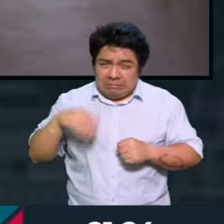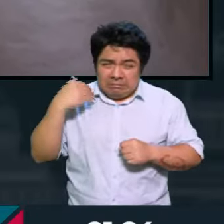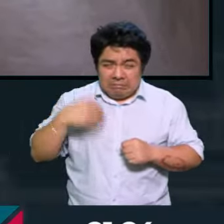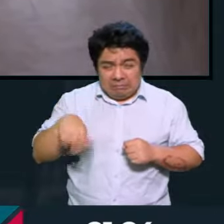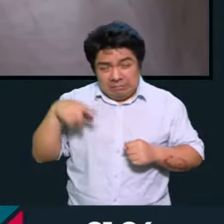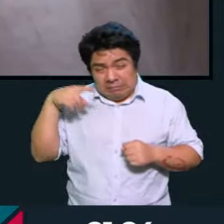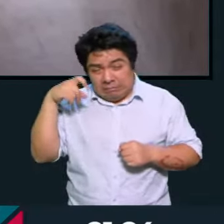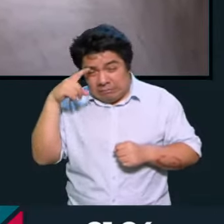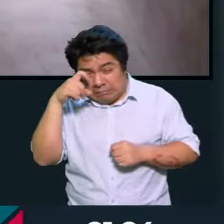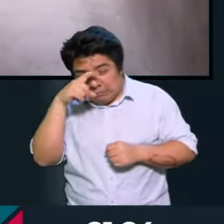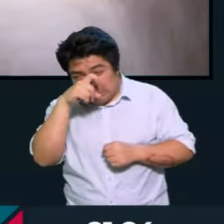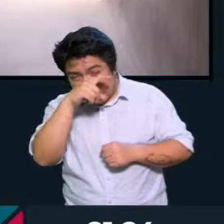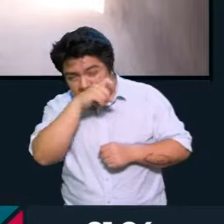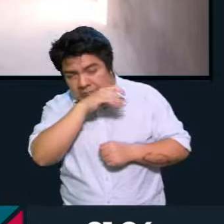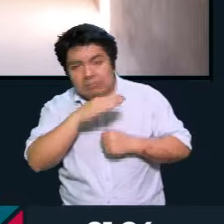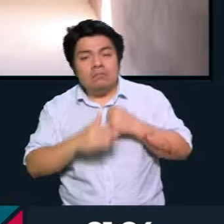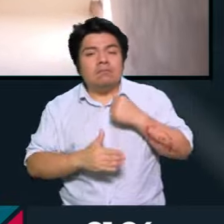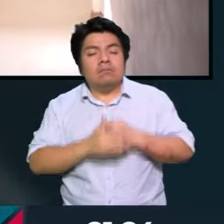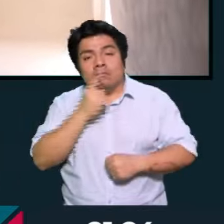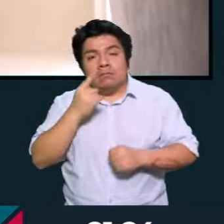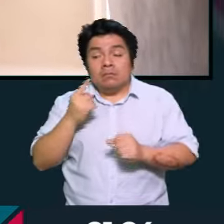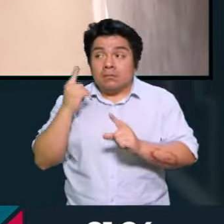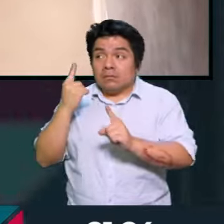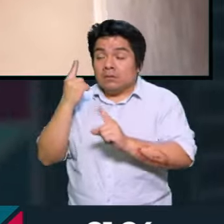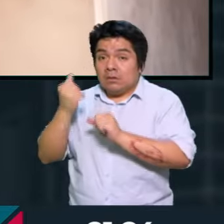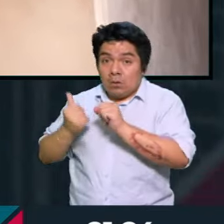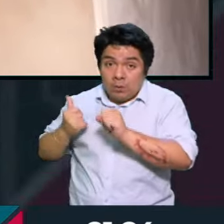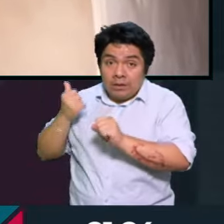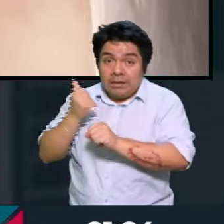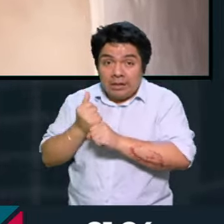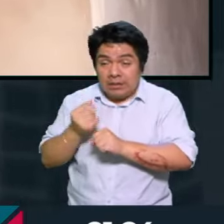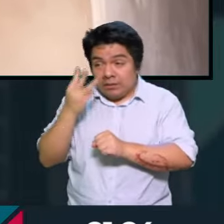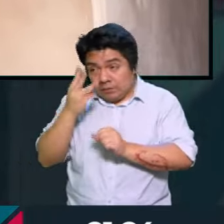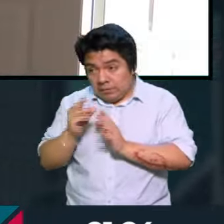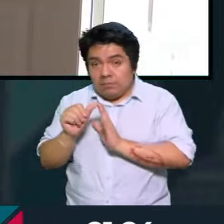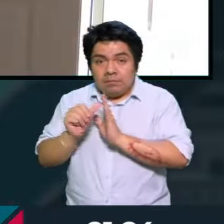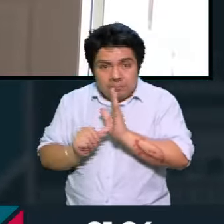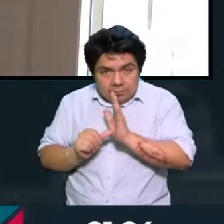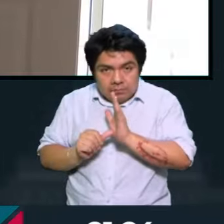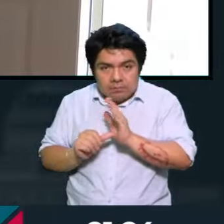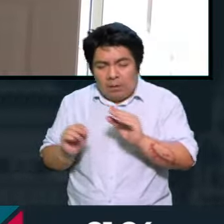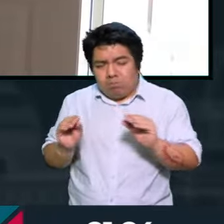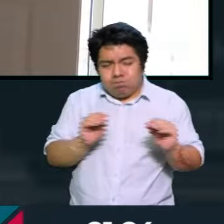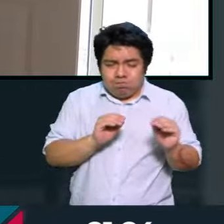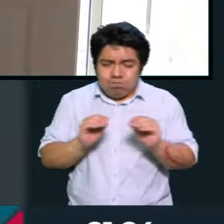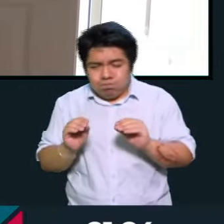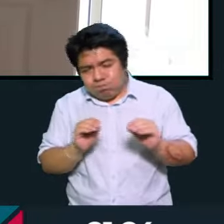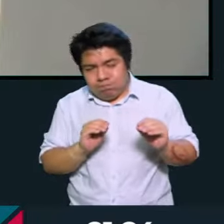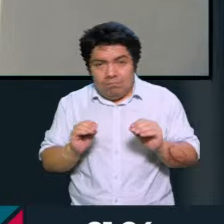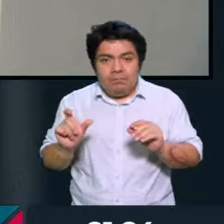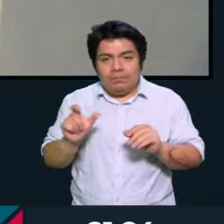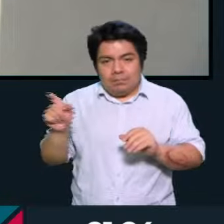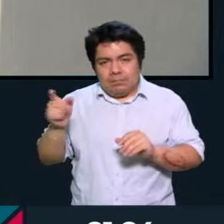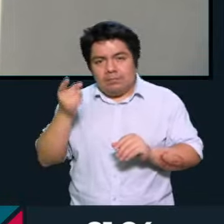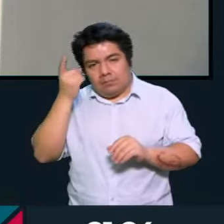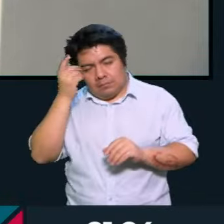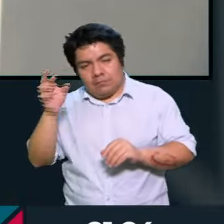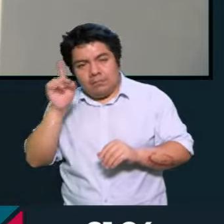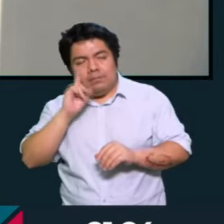álgido, porque ya había pasado 1 año, 3 meses del sismo cuando entró el gobierno de la doctora Claudia